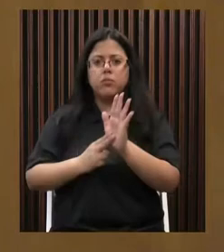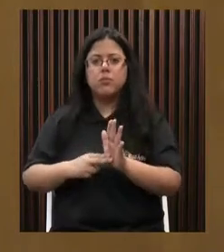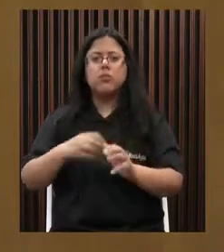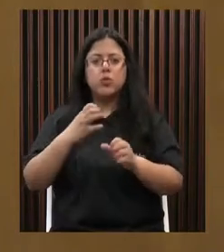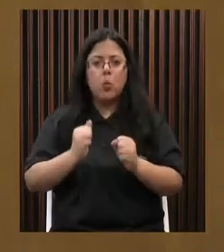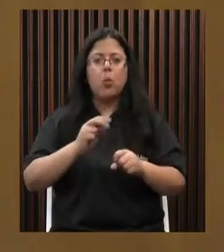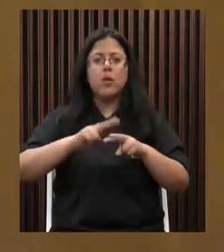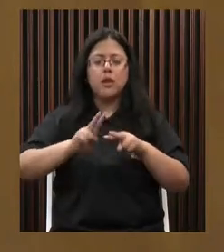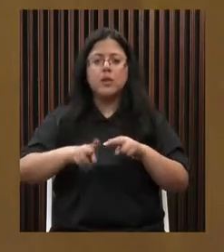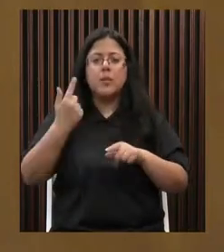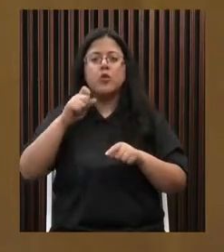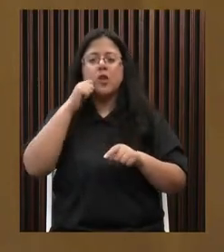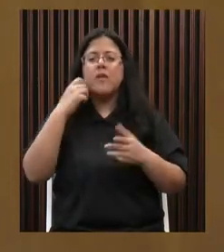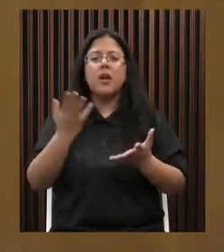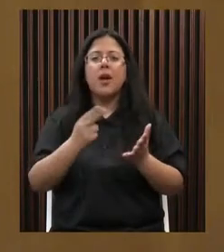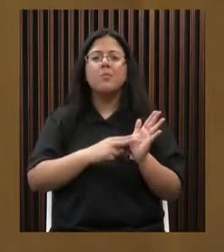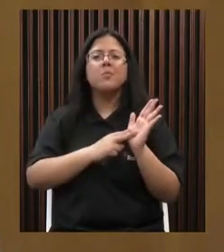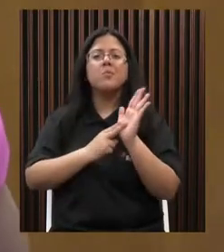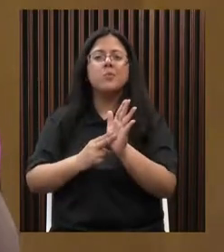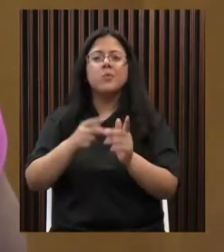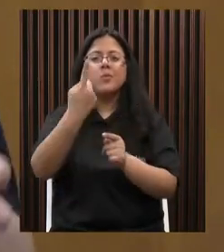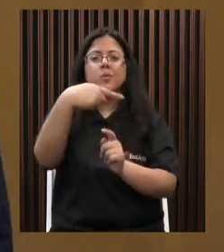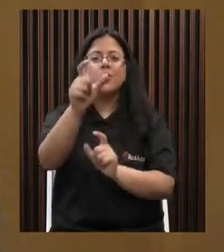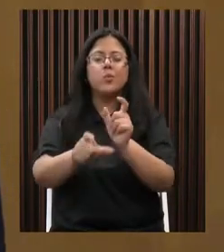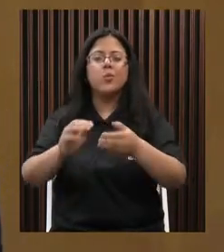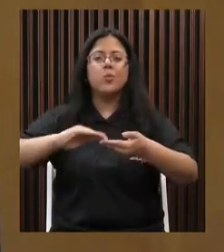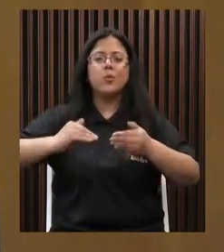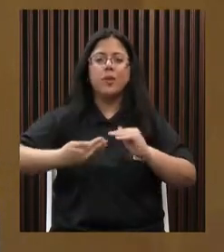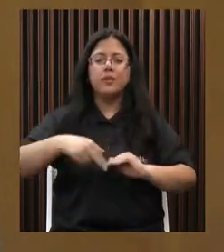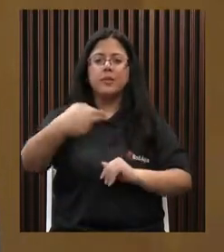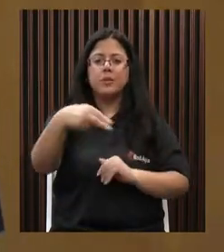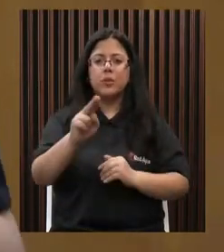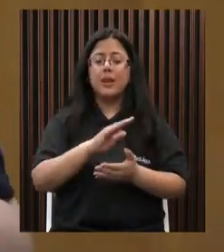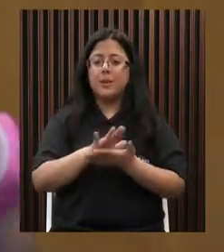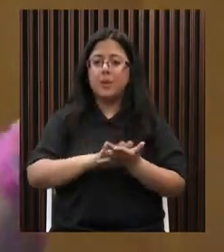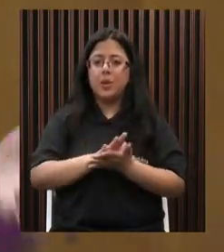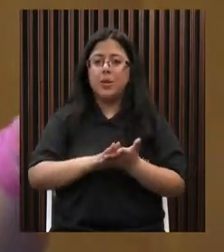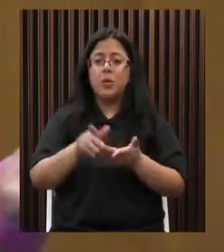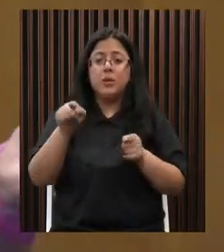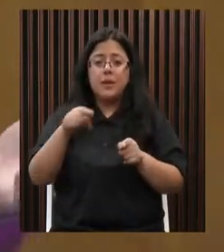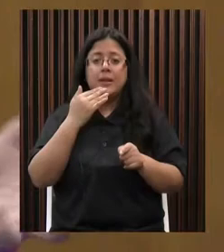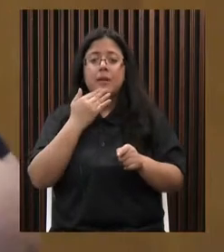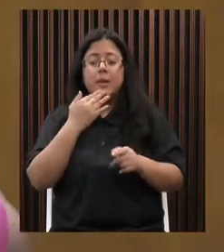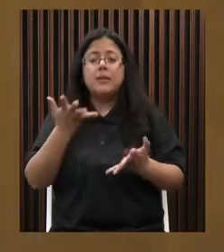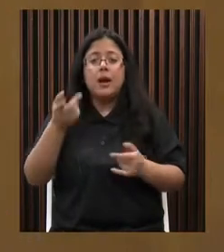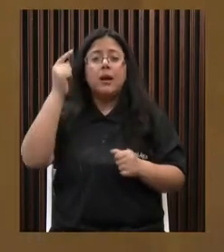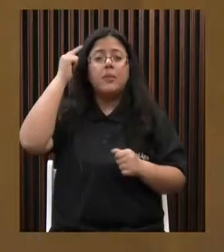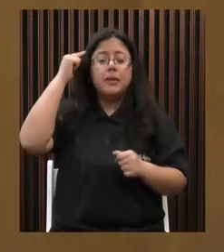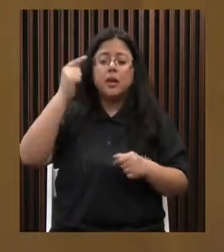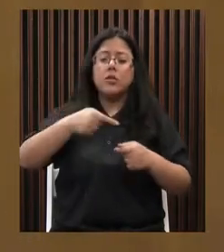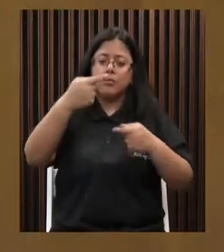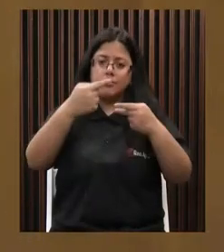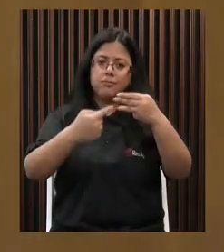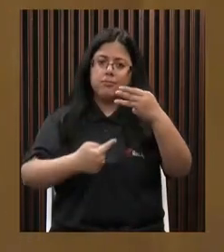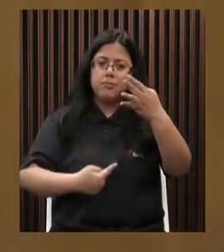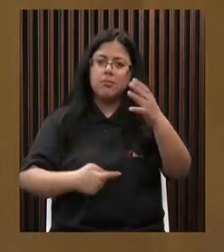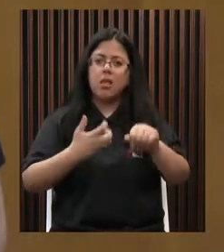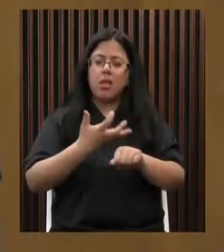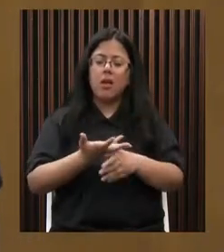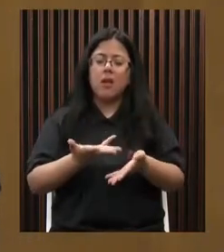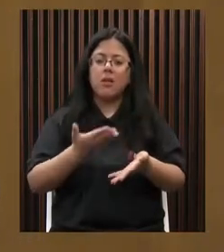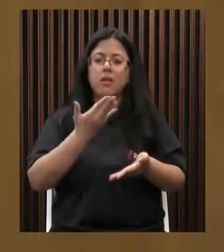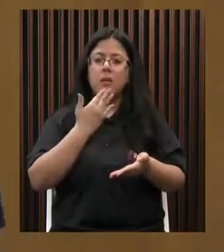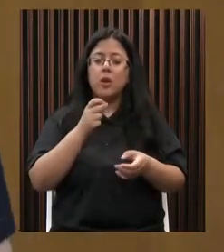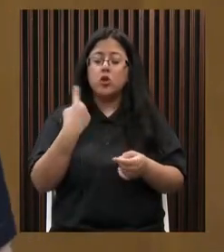acá te sirve como ejemplo para poder hacerlo en tu comunidad a veces. Y hay que pensar en esa variedad de posibilidades. Y claro,